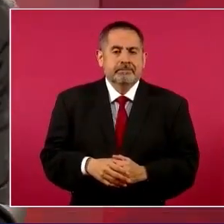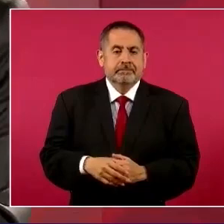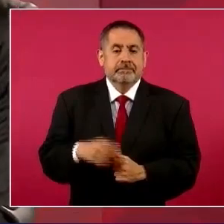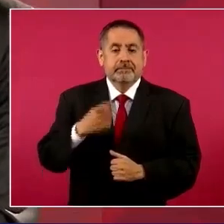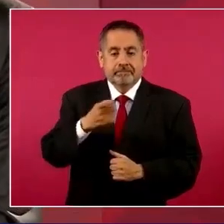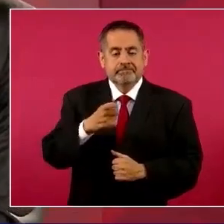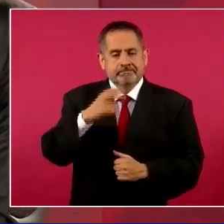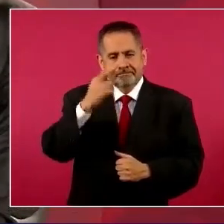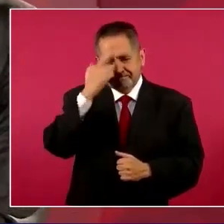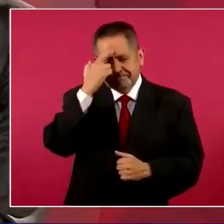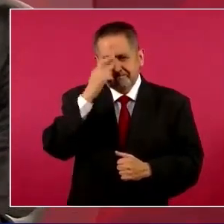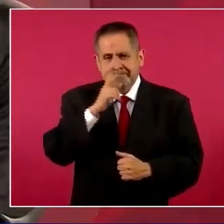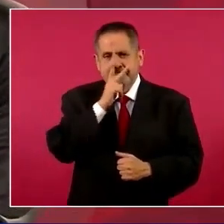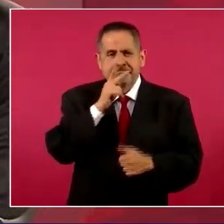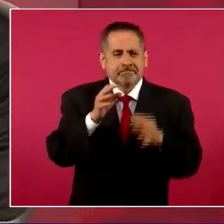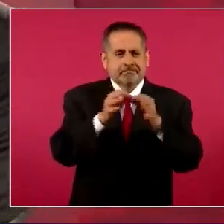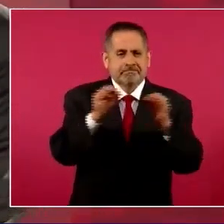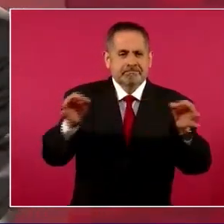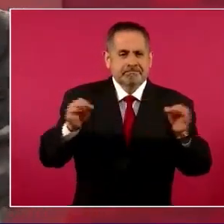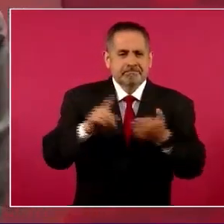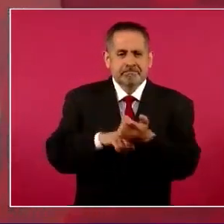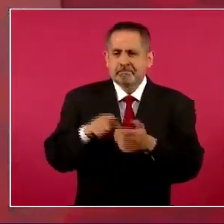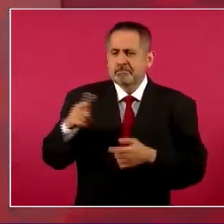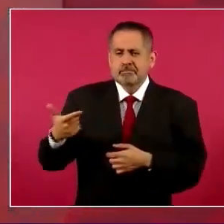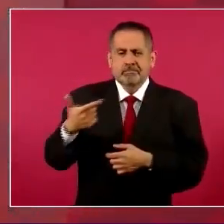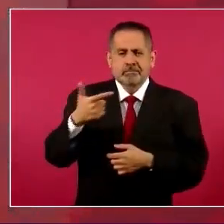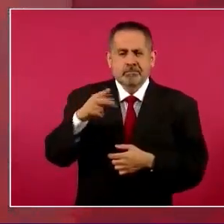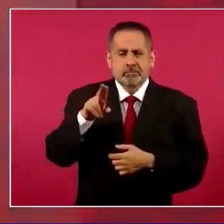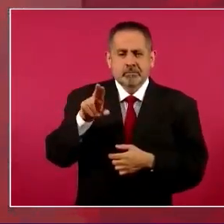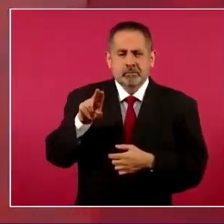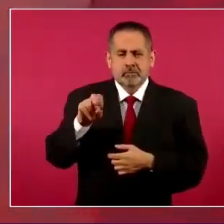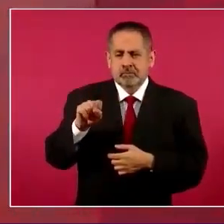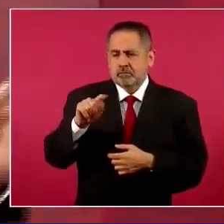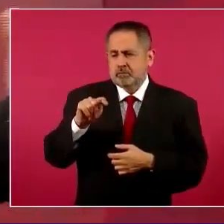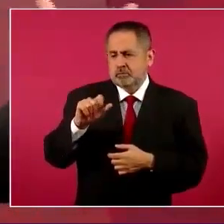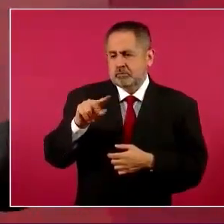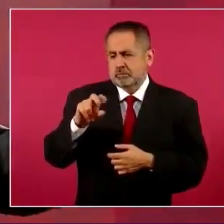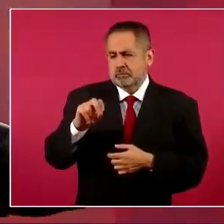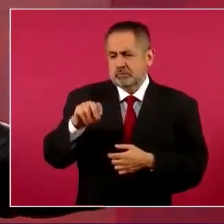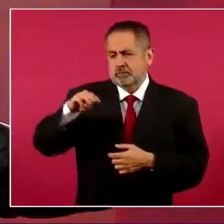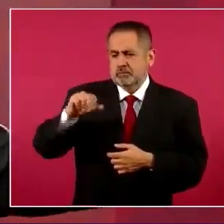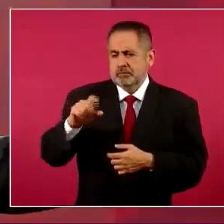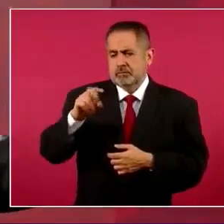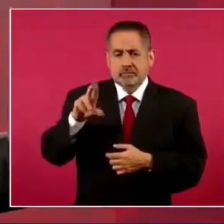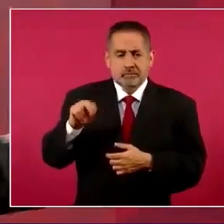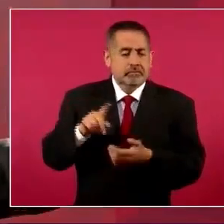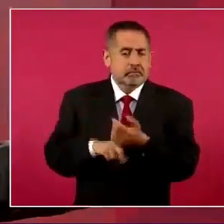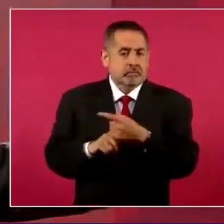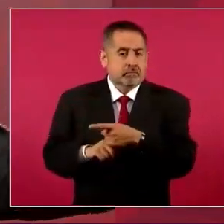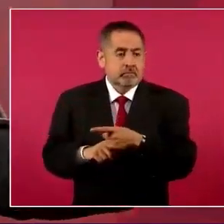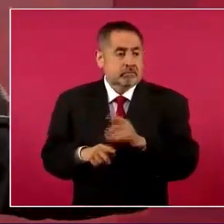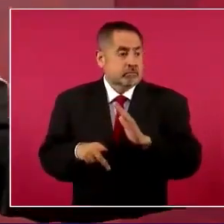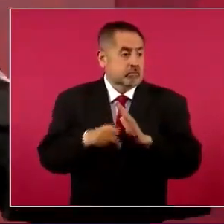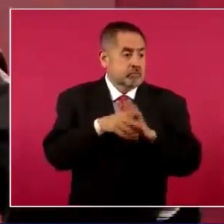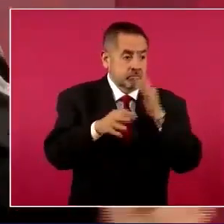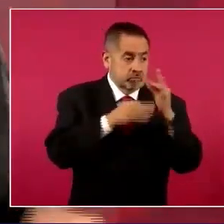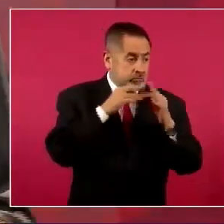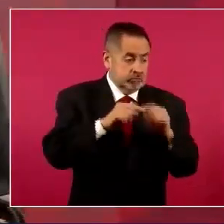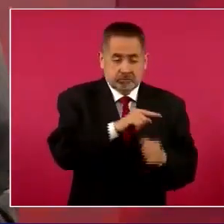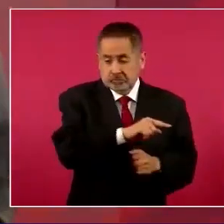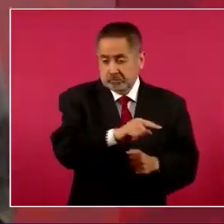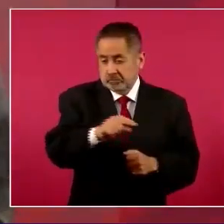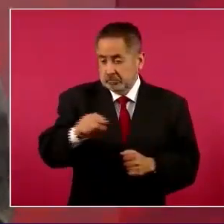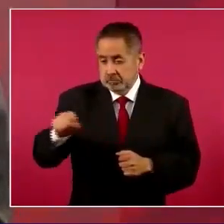la frase de Gustavo Madero, cuando todos estos medios